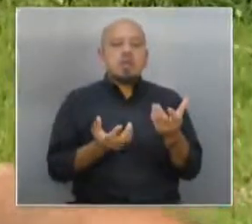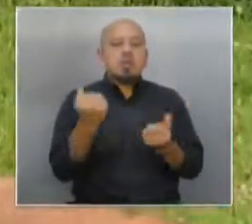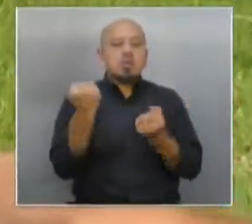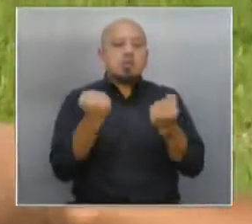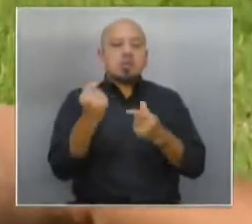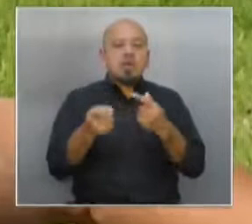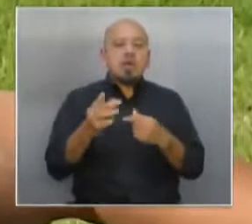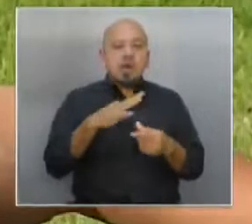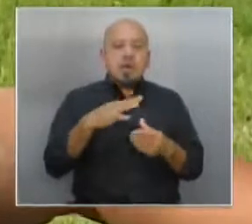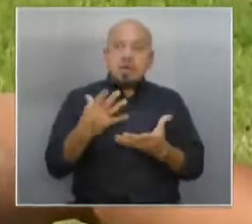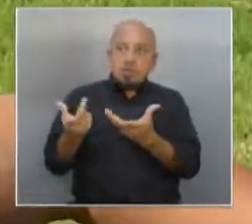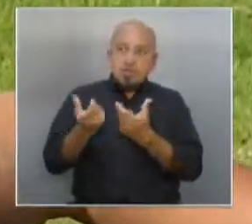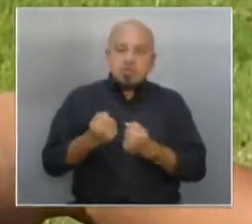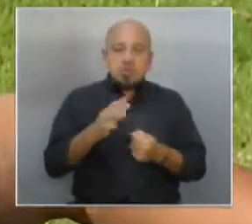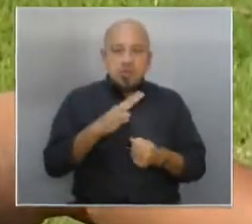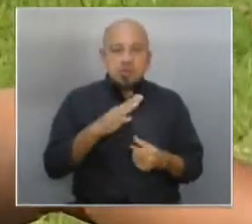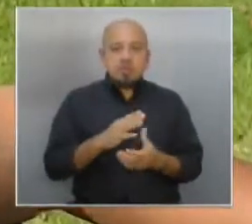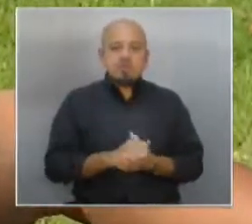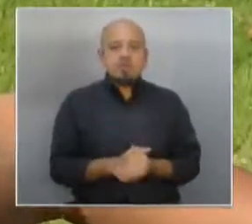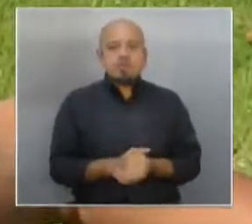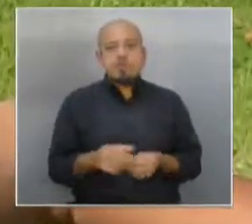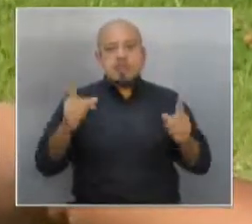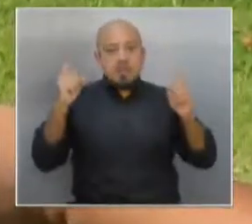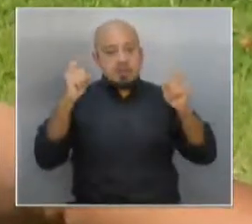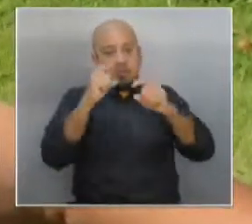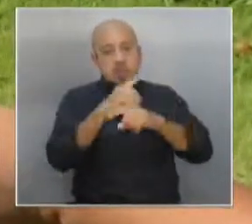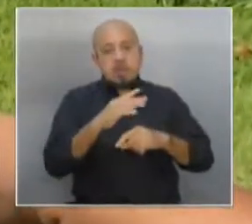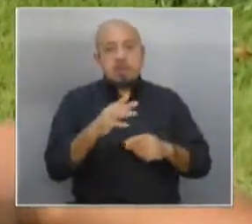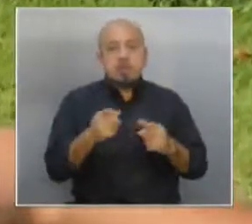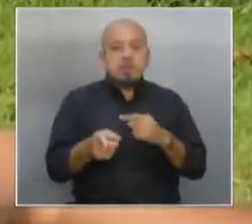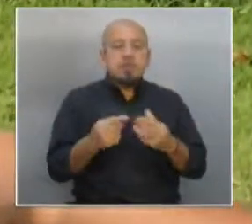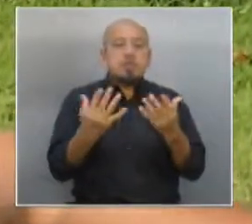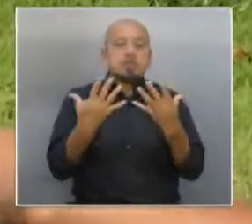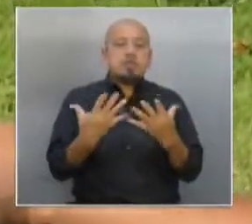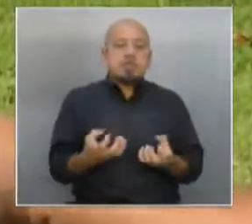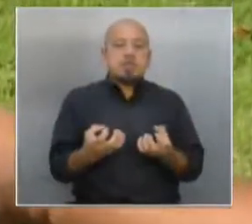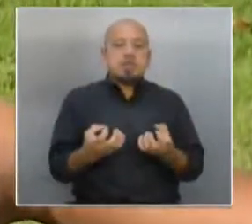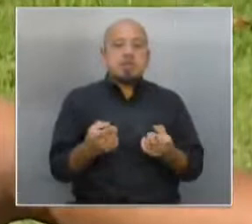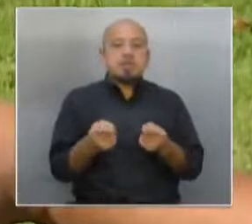poco. Bueno, las dificultades es cuando hay sequía,